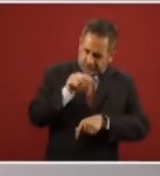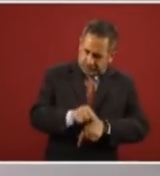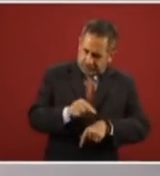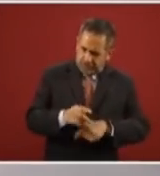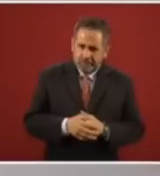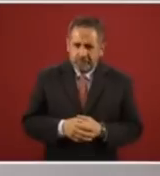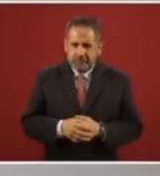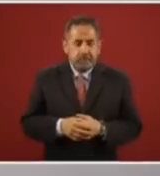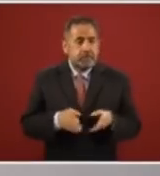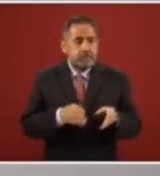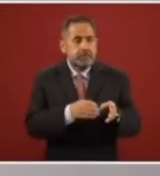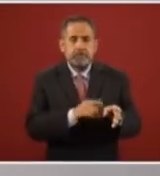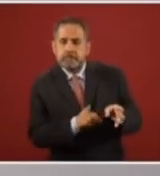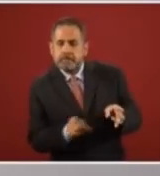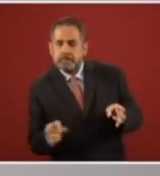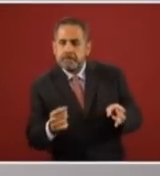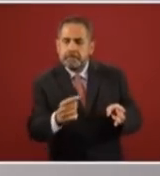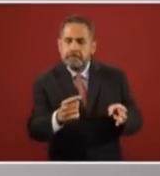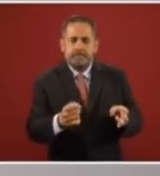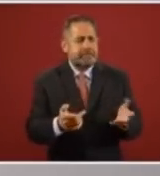y salen por otra.